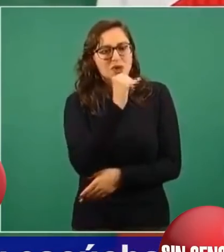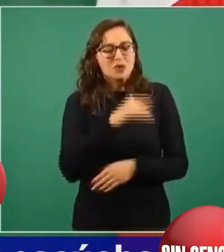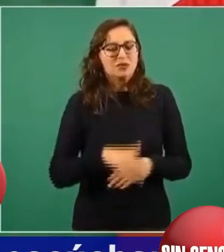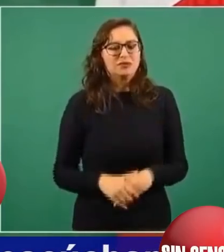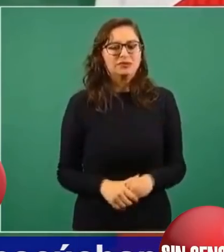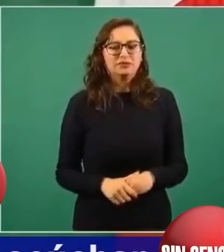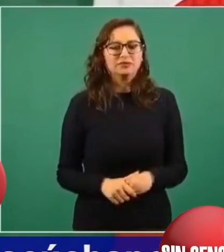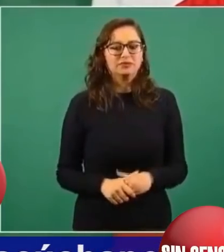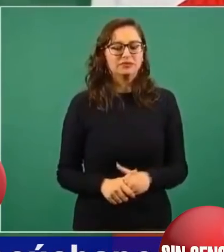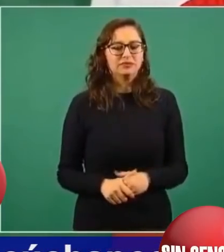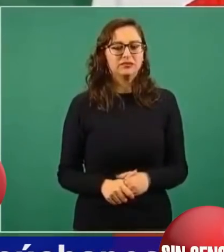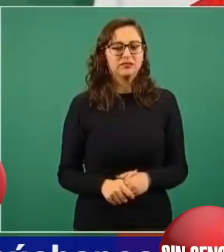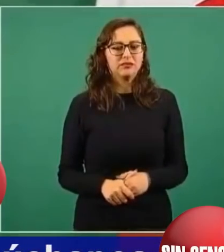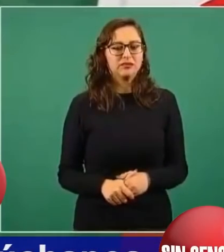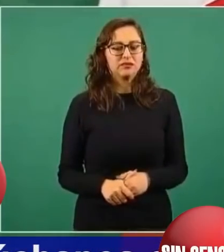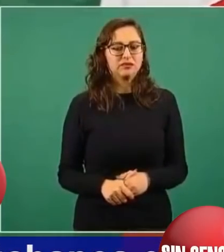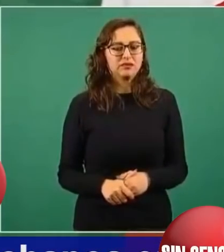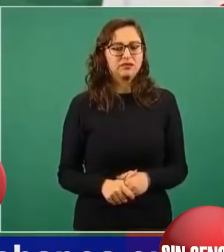No